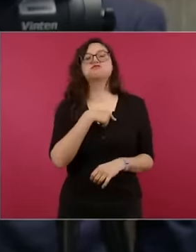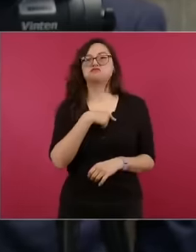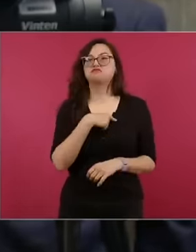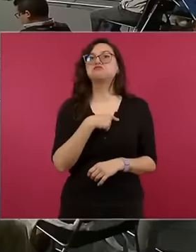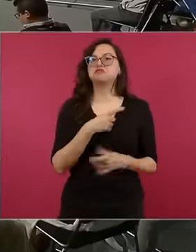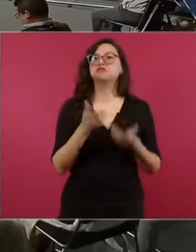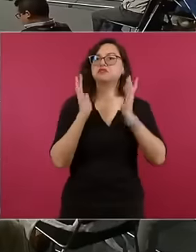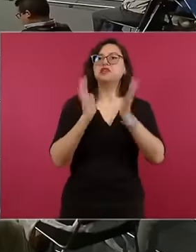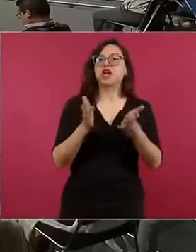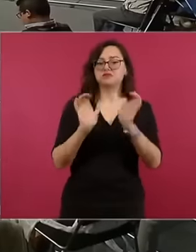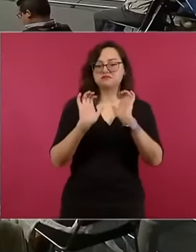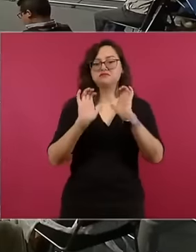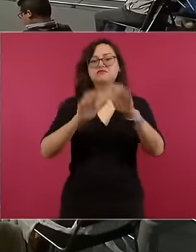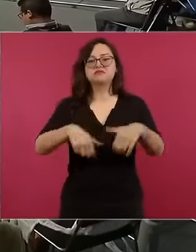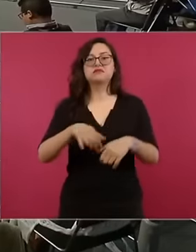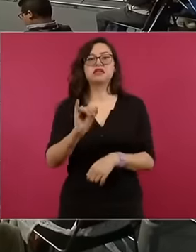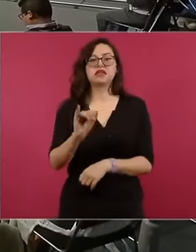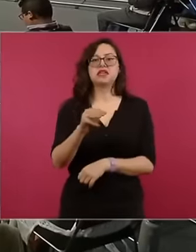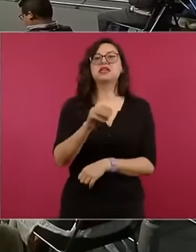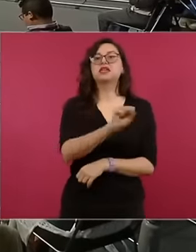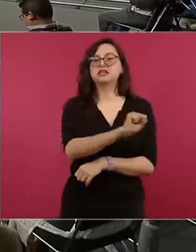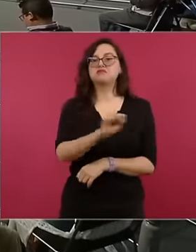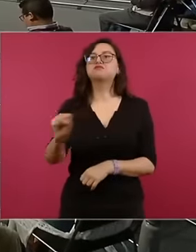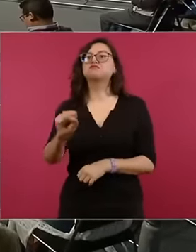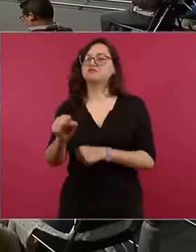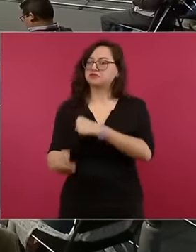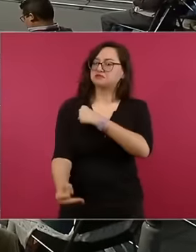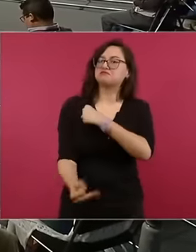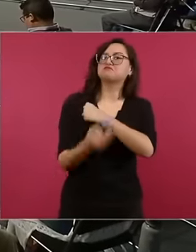podemos contar con acceso a la seguridad social,